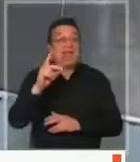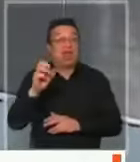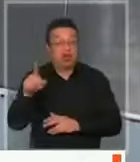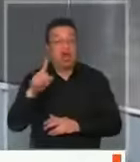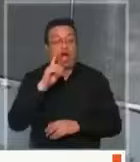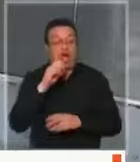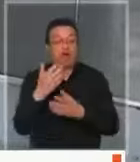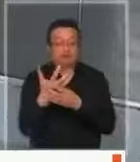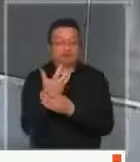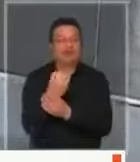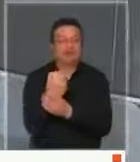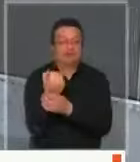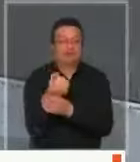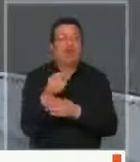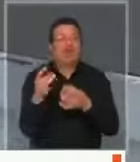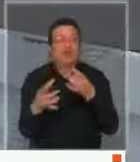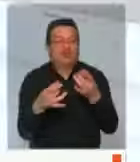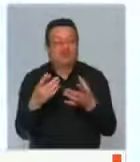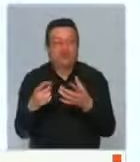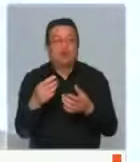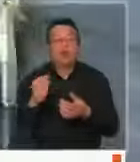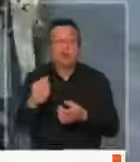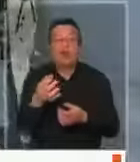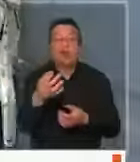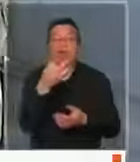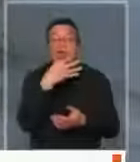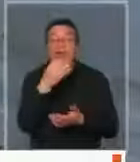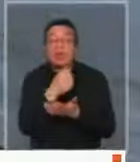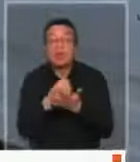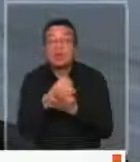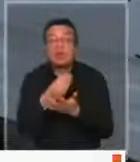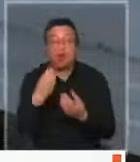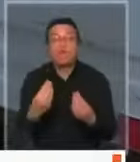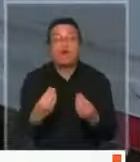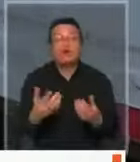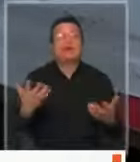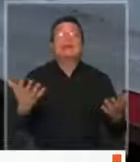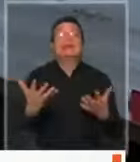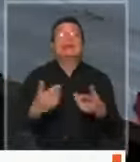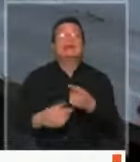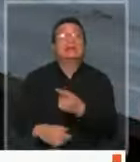recurre a un producto que dice le funciona. Esta, ¿eh? ¿Esa?